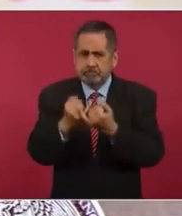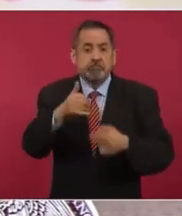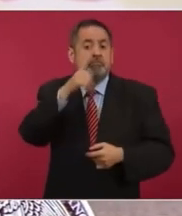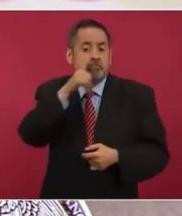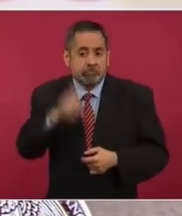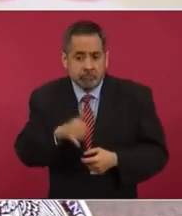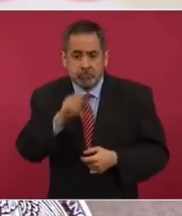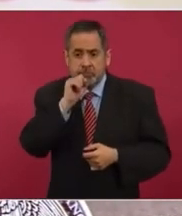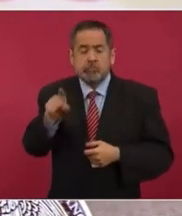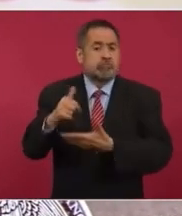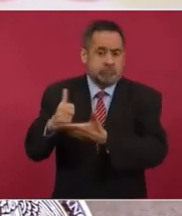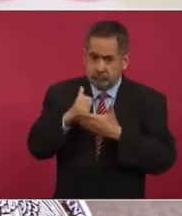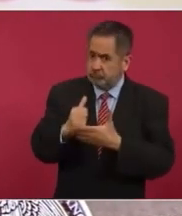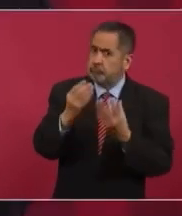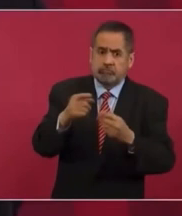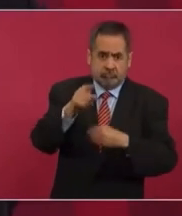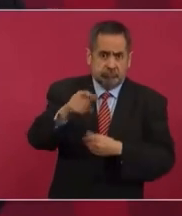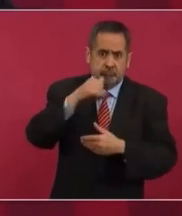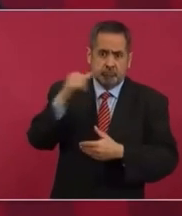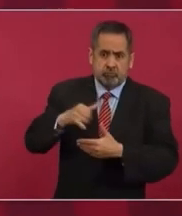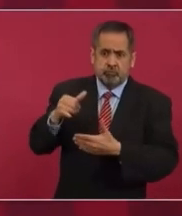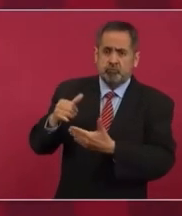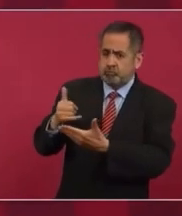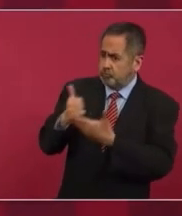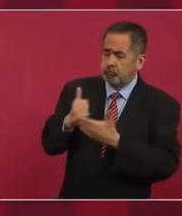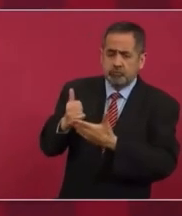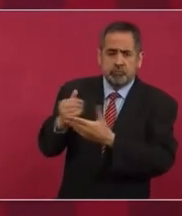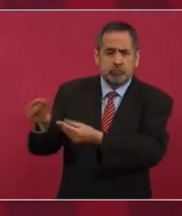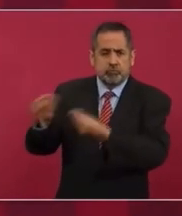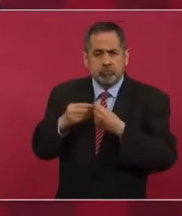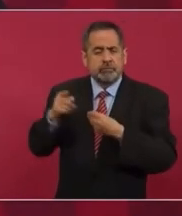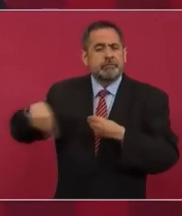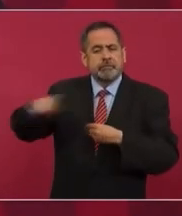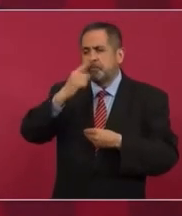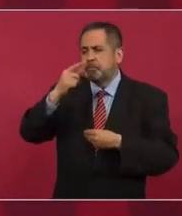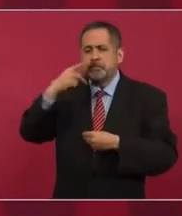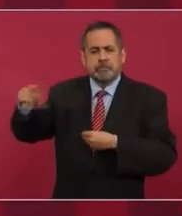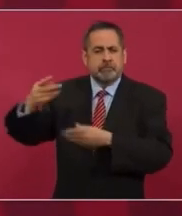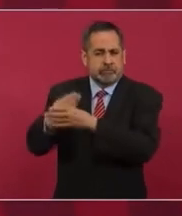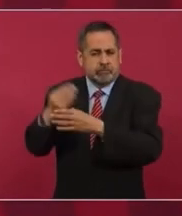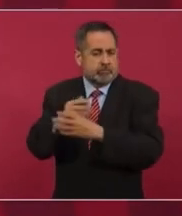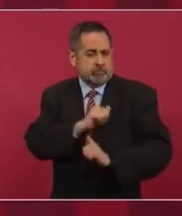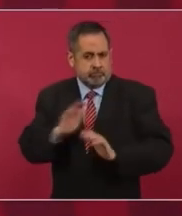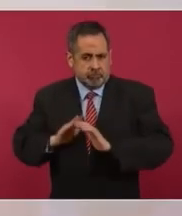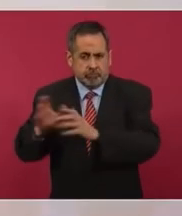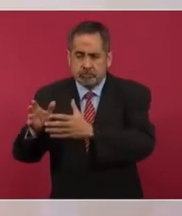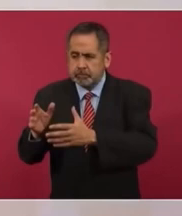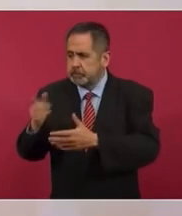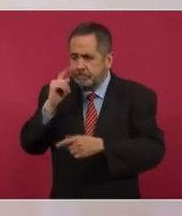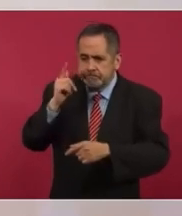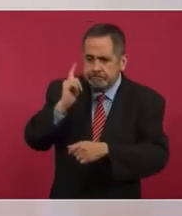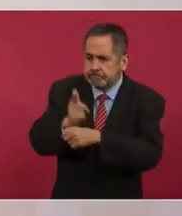Italia, que nos están ayudando mucho, los carabineros en Italia, para